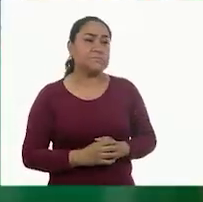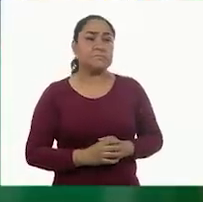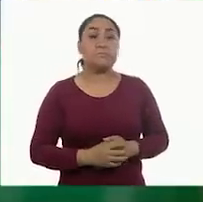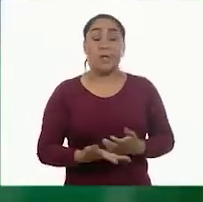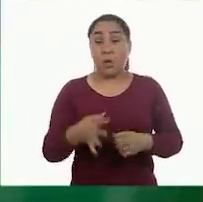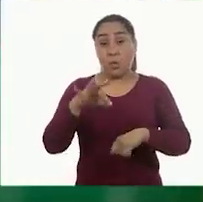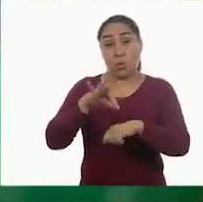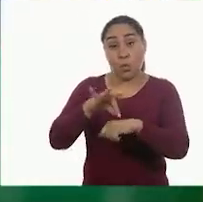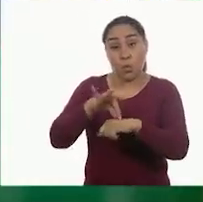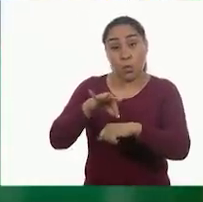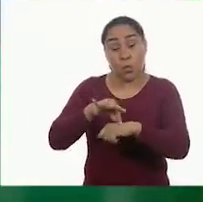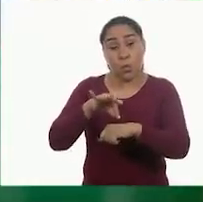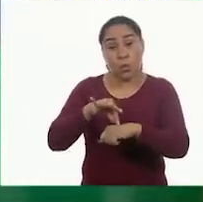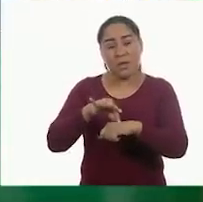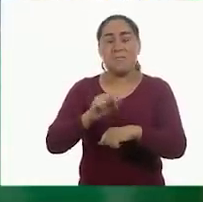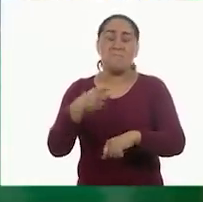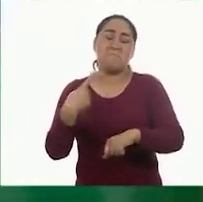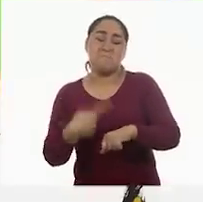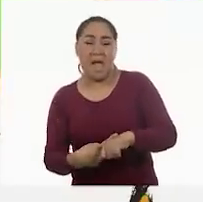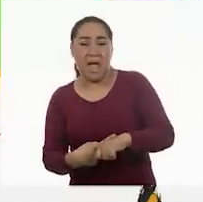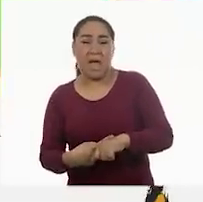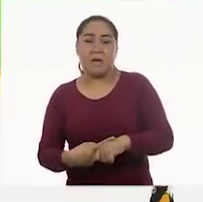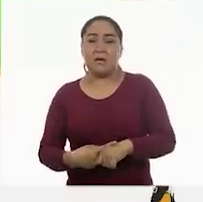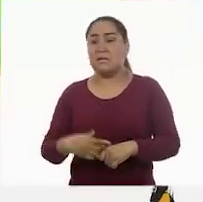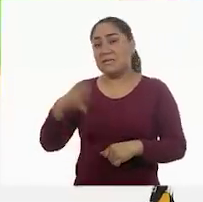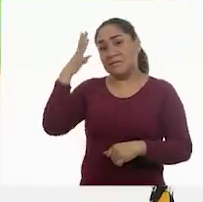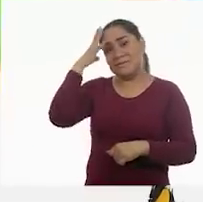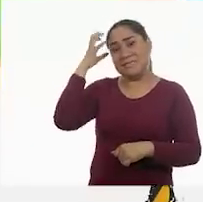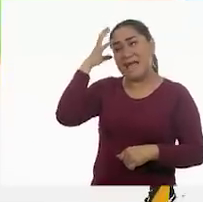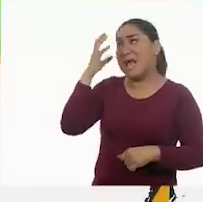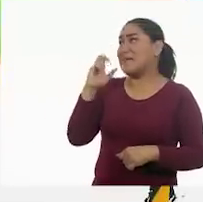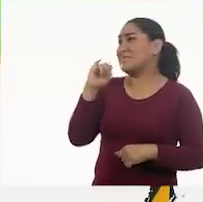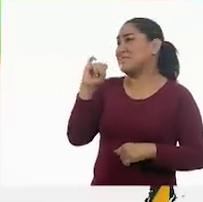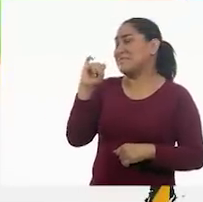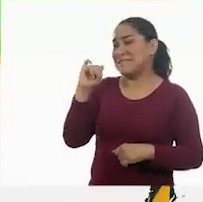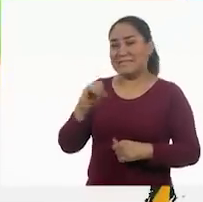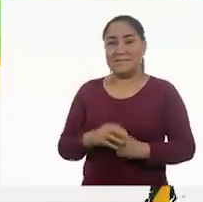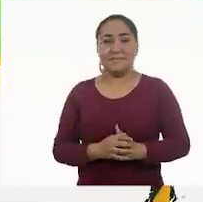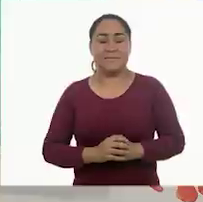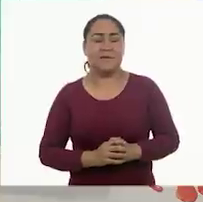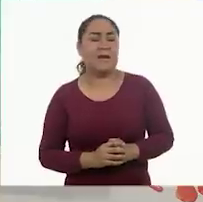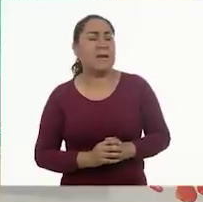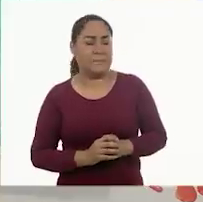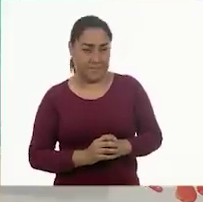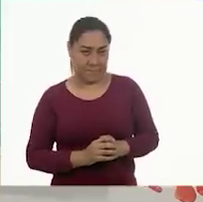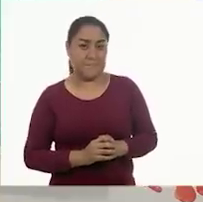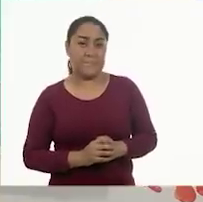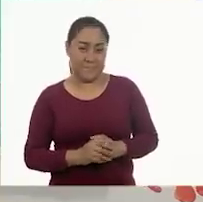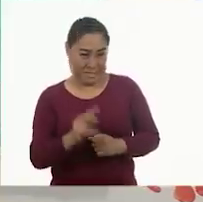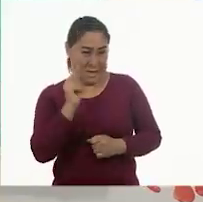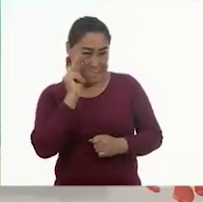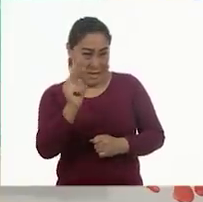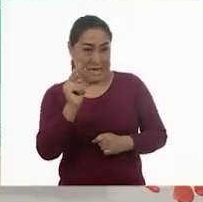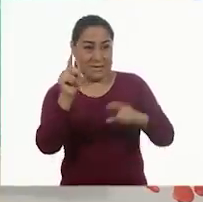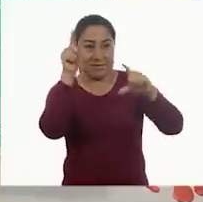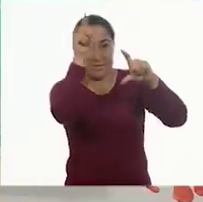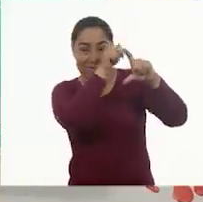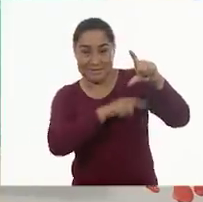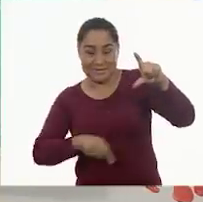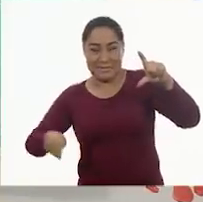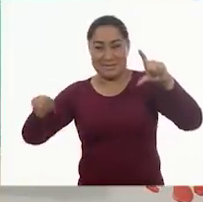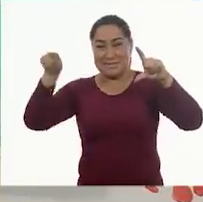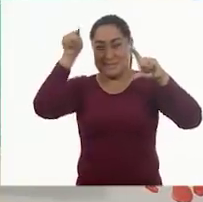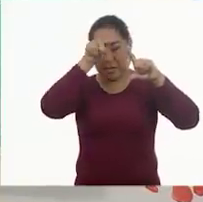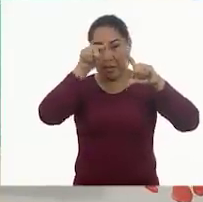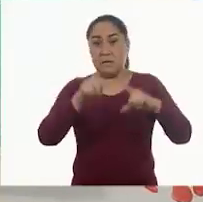Los doctores. Claro, Cuando los se médicos, enferman. por supuesto. Y entonces vamos viendo que nuestro círculo puede